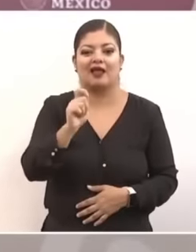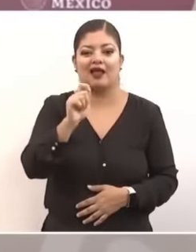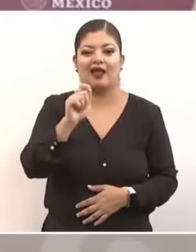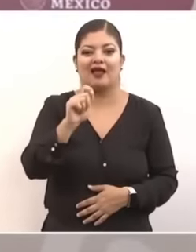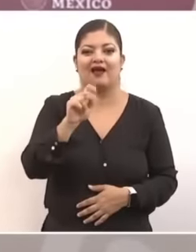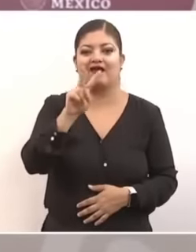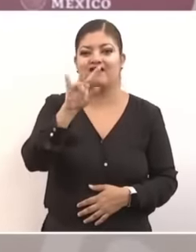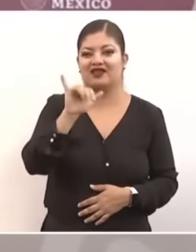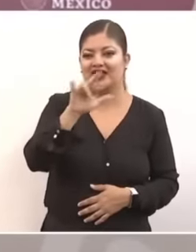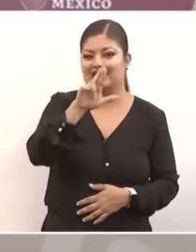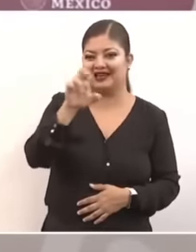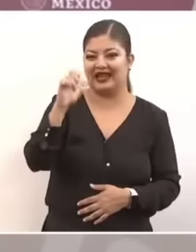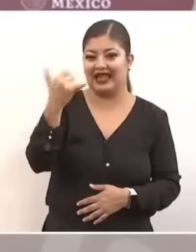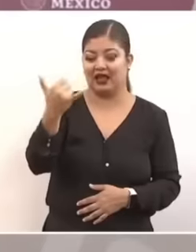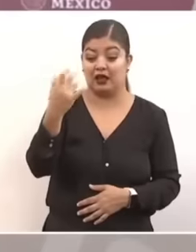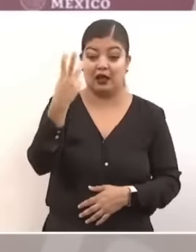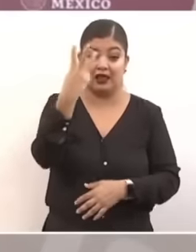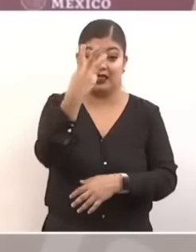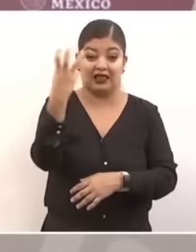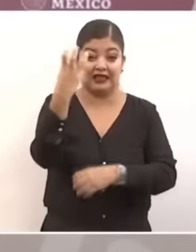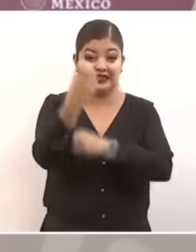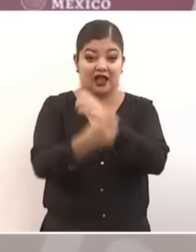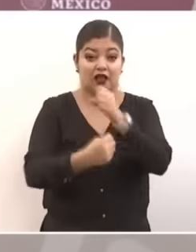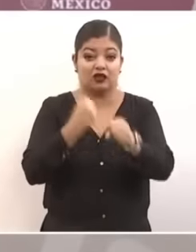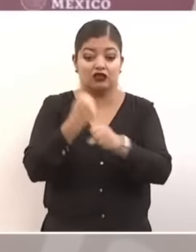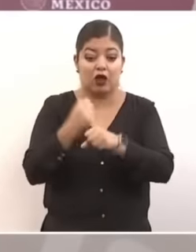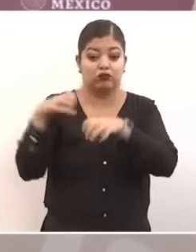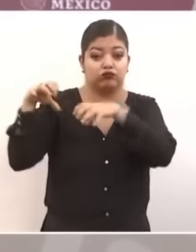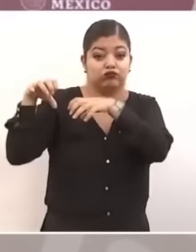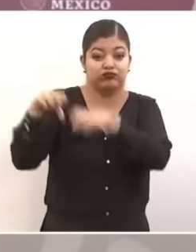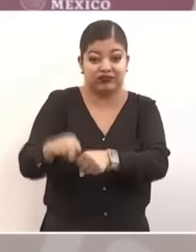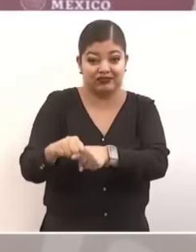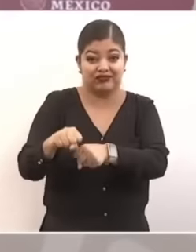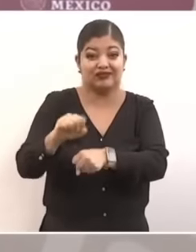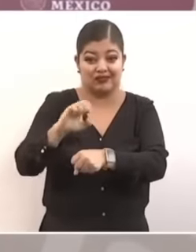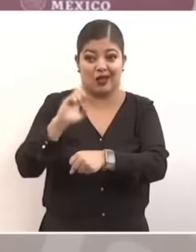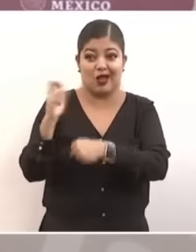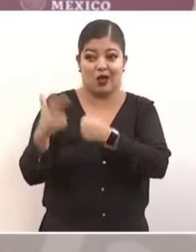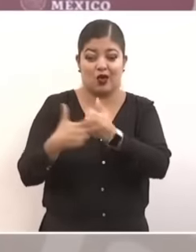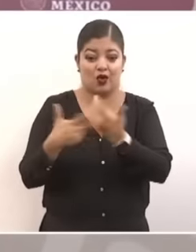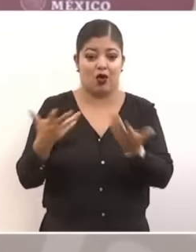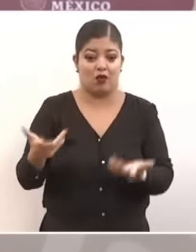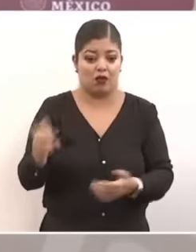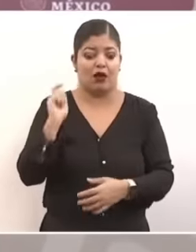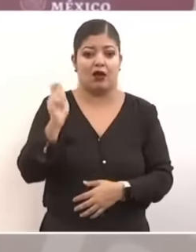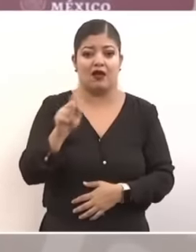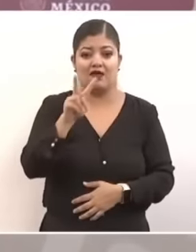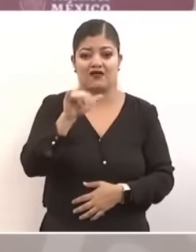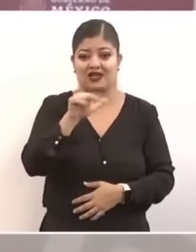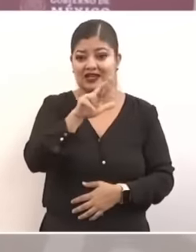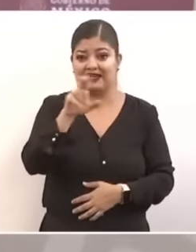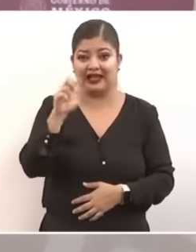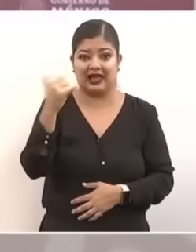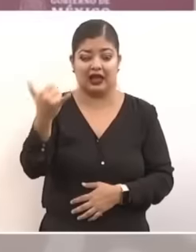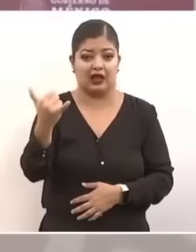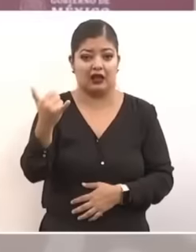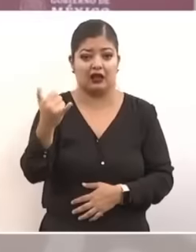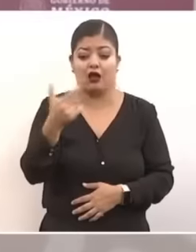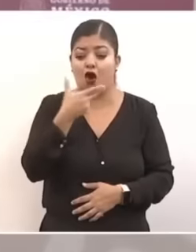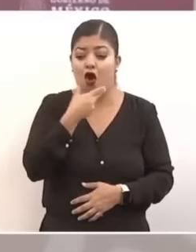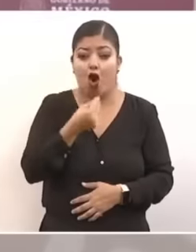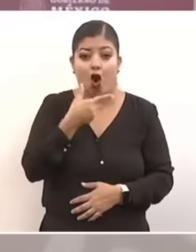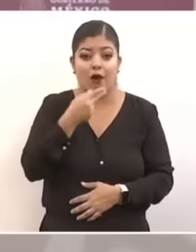y 300 años de dominación colonial, puro virrey, puro